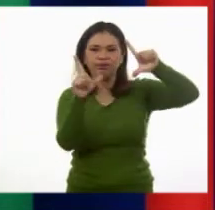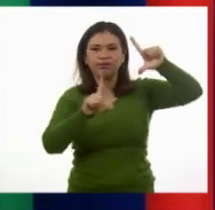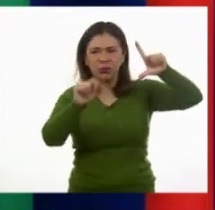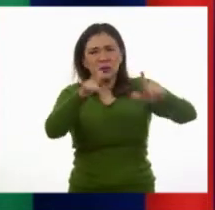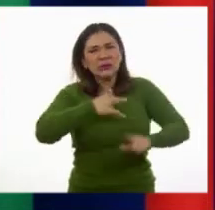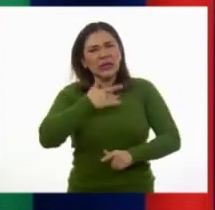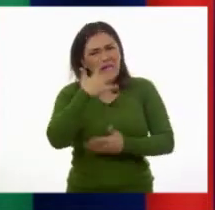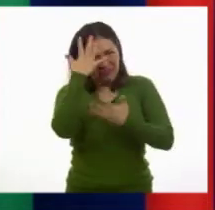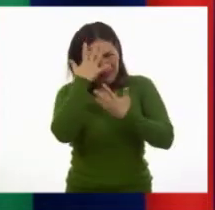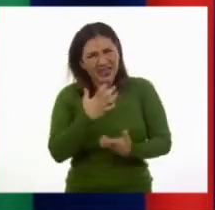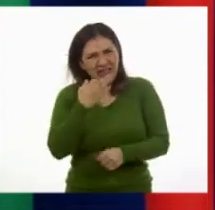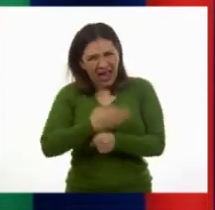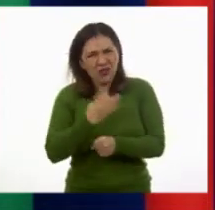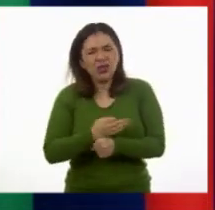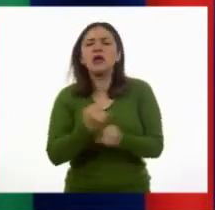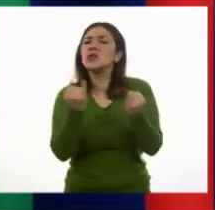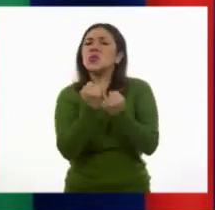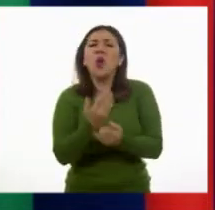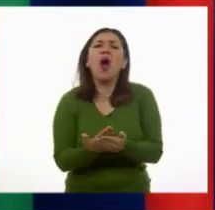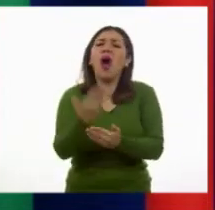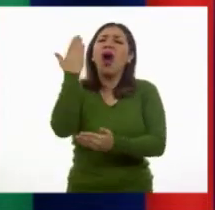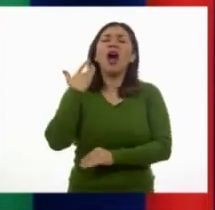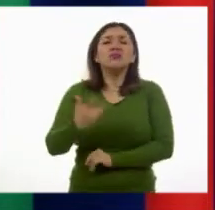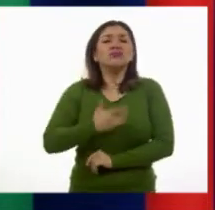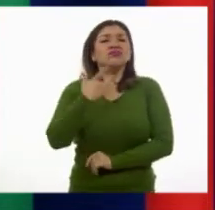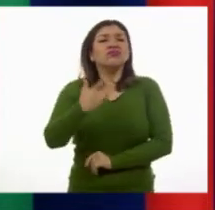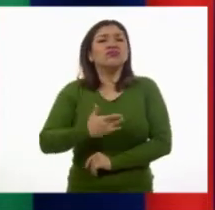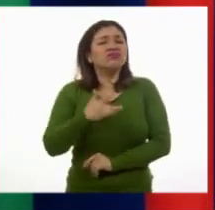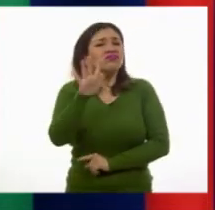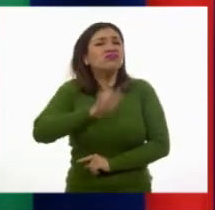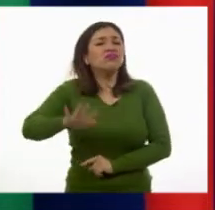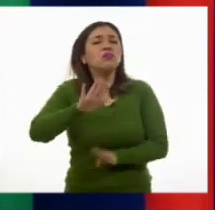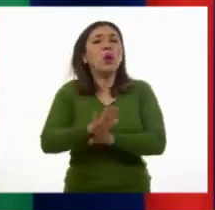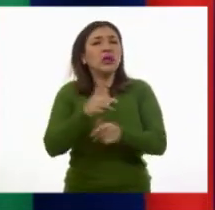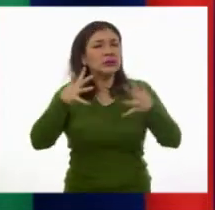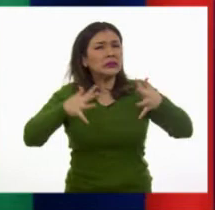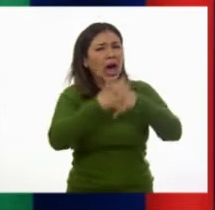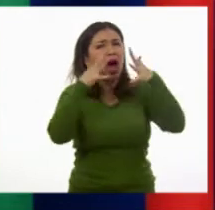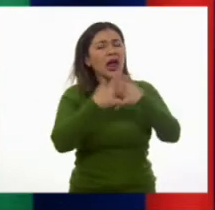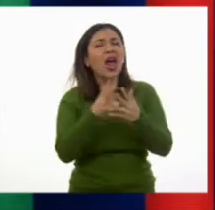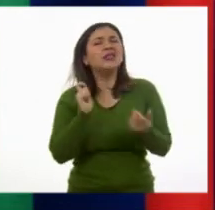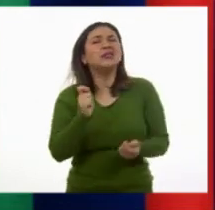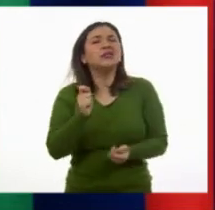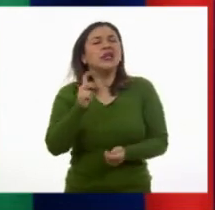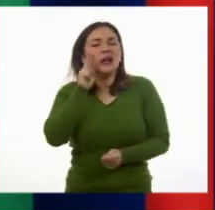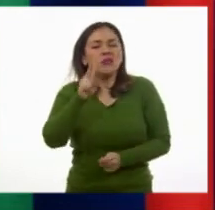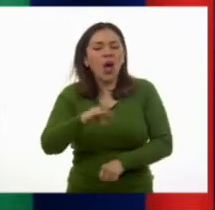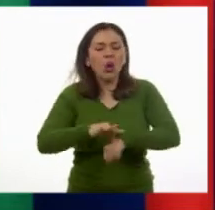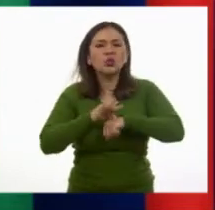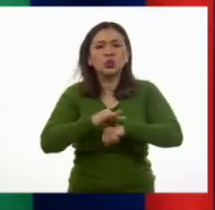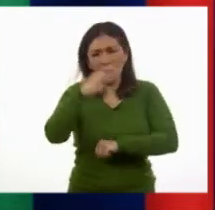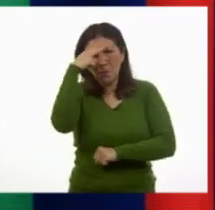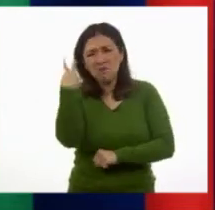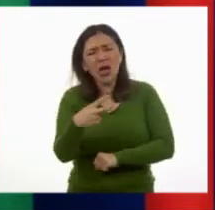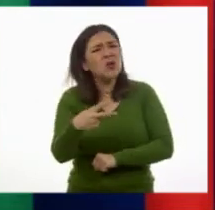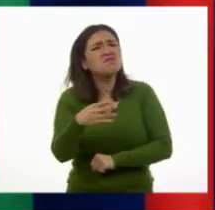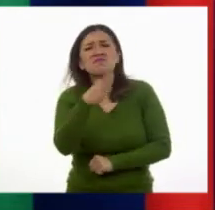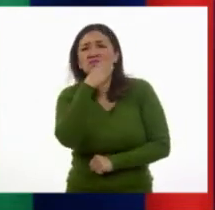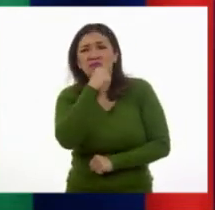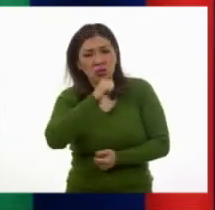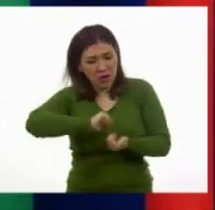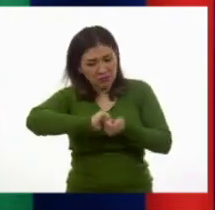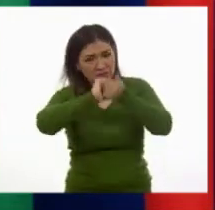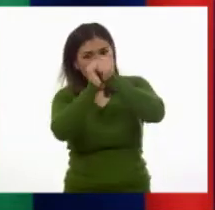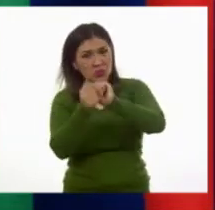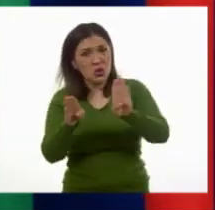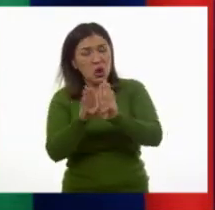tú sientes ahora, también la sentían en ese momento. Pues esta guerra demostró que México todavía estaba muy lejos de convertirse